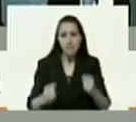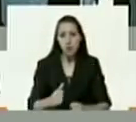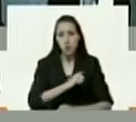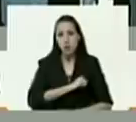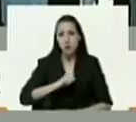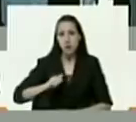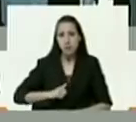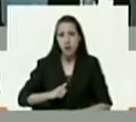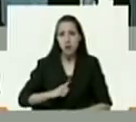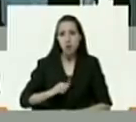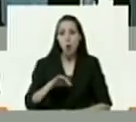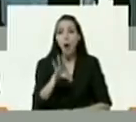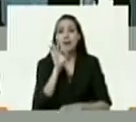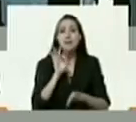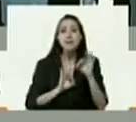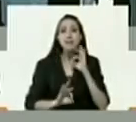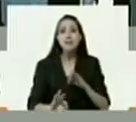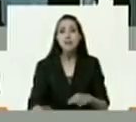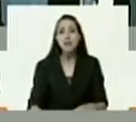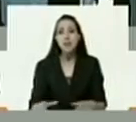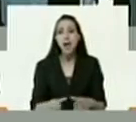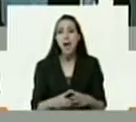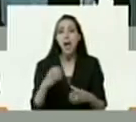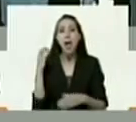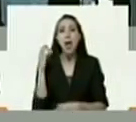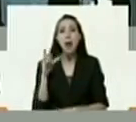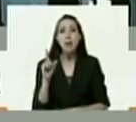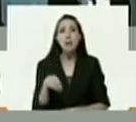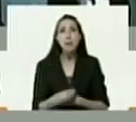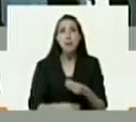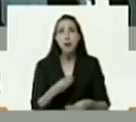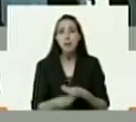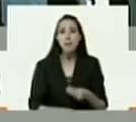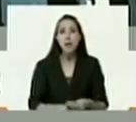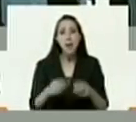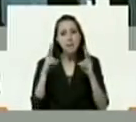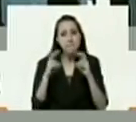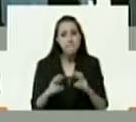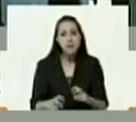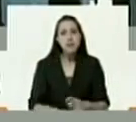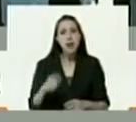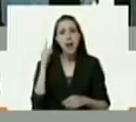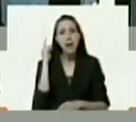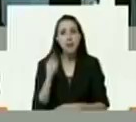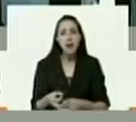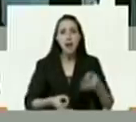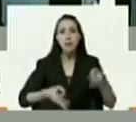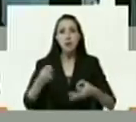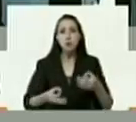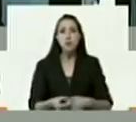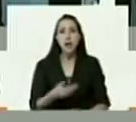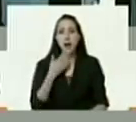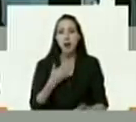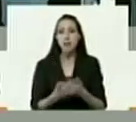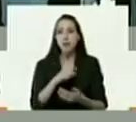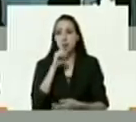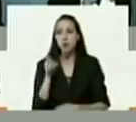el Consejo de Derechos Humanos, pues para investigar estas denuncias allí en su país, en el terreno. Gracias.